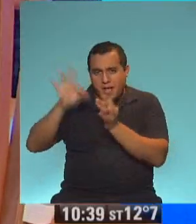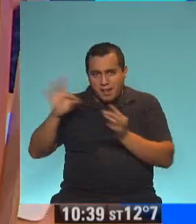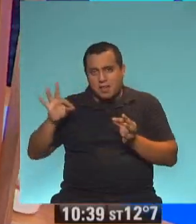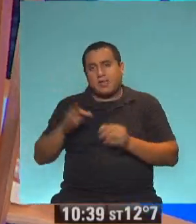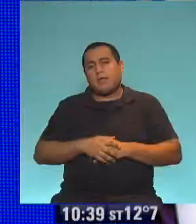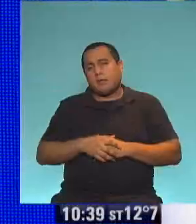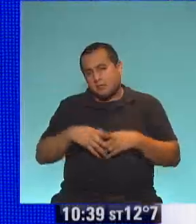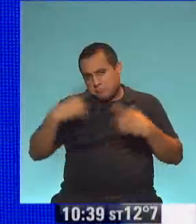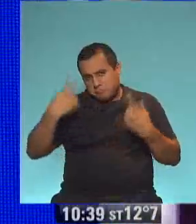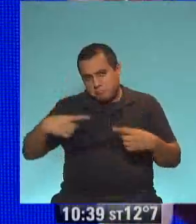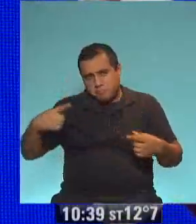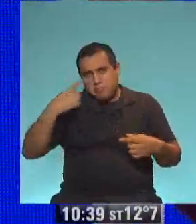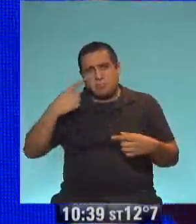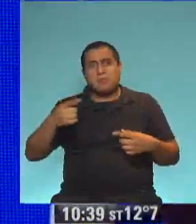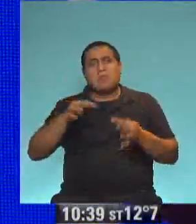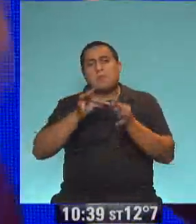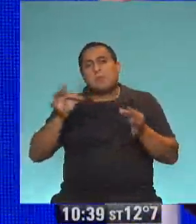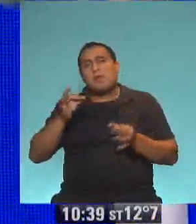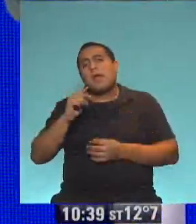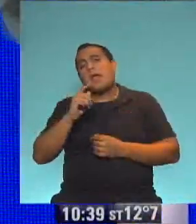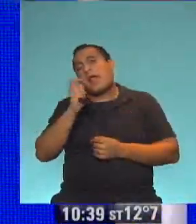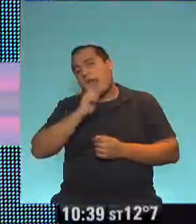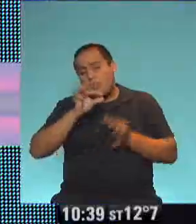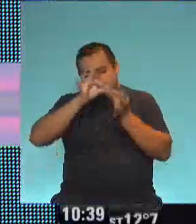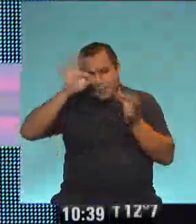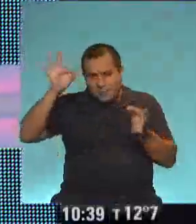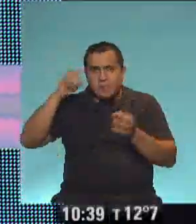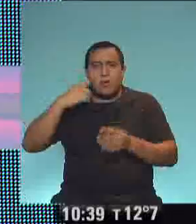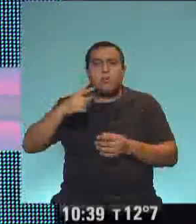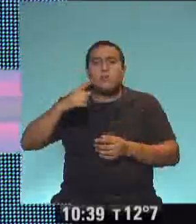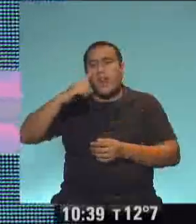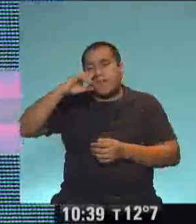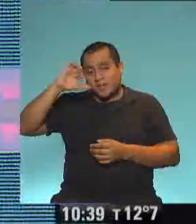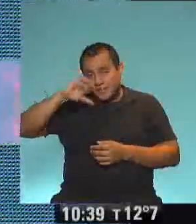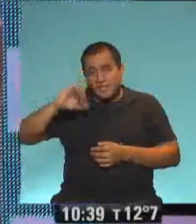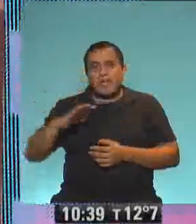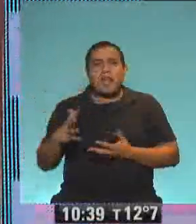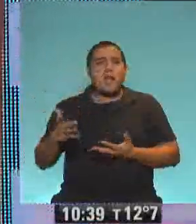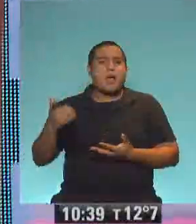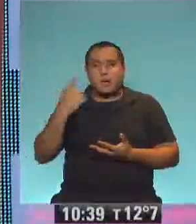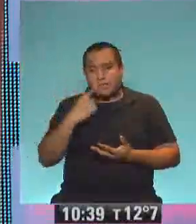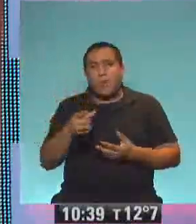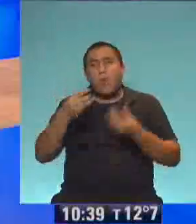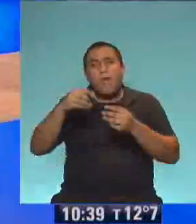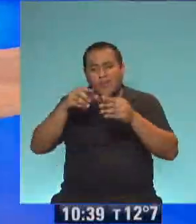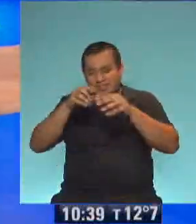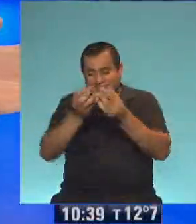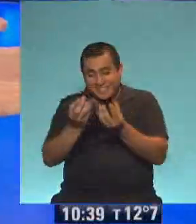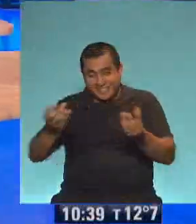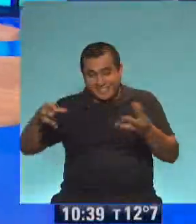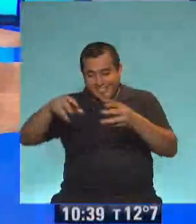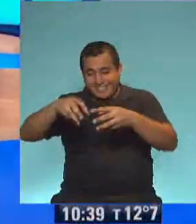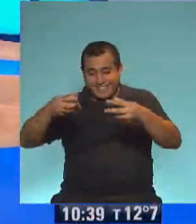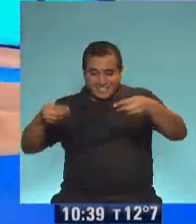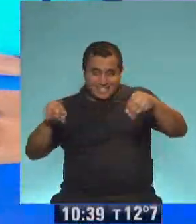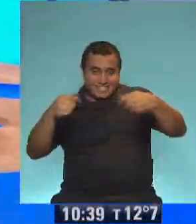palitos de brochet, de helado. Un envase de lavandina, que hay un montón. Miren, también. Que vienen... ¿Dónde vienen los huevos? Los concho, maples de